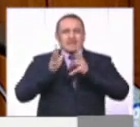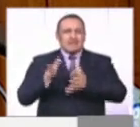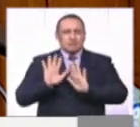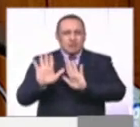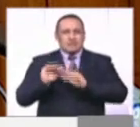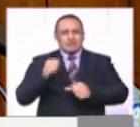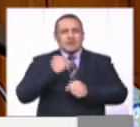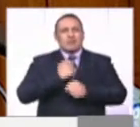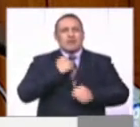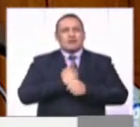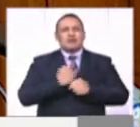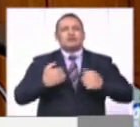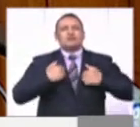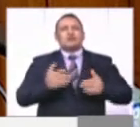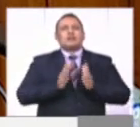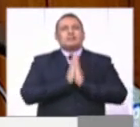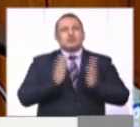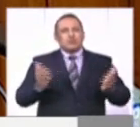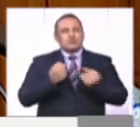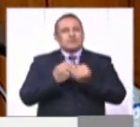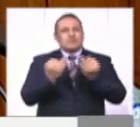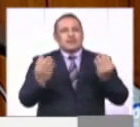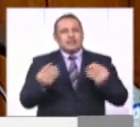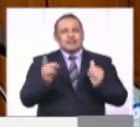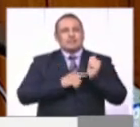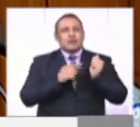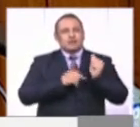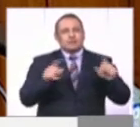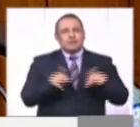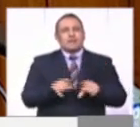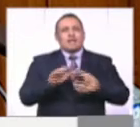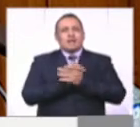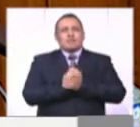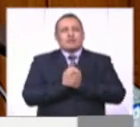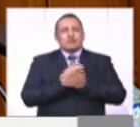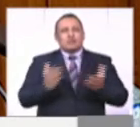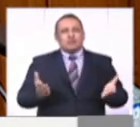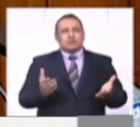trabajemos yo le pido a nuestros hermanos a nuos